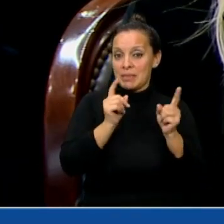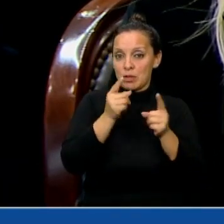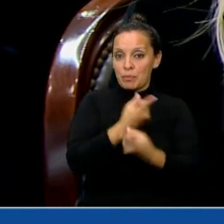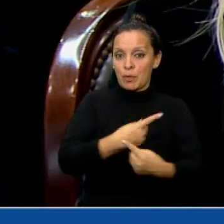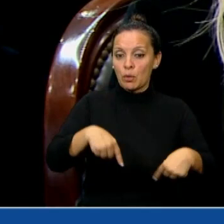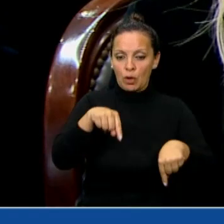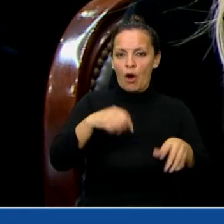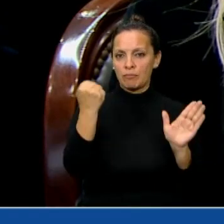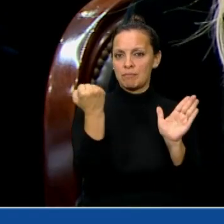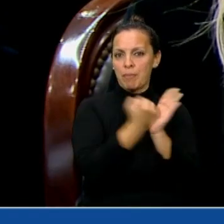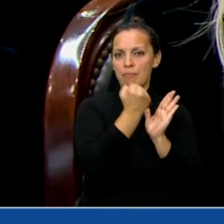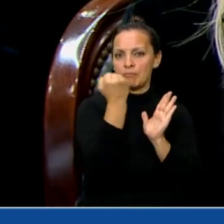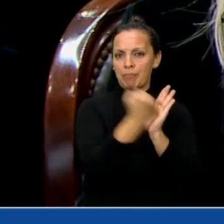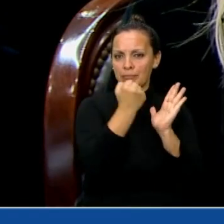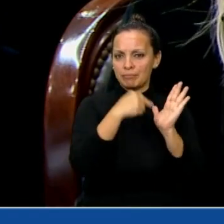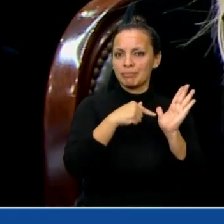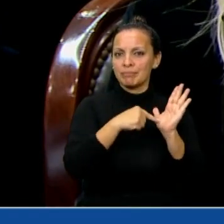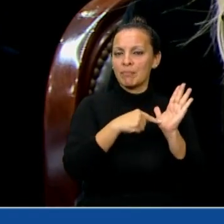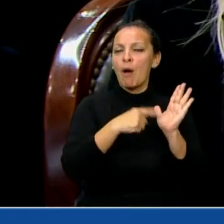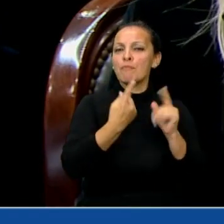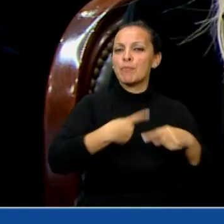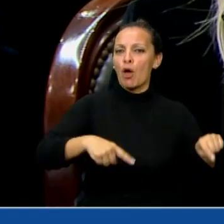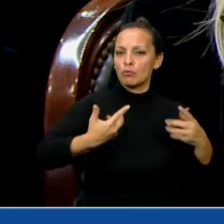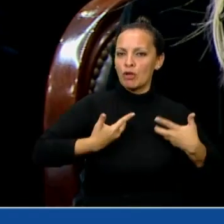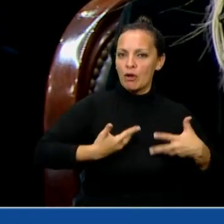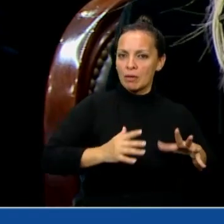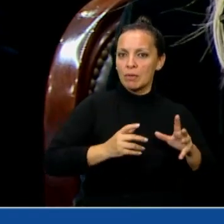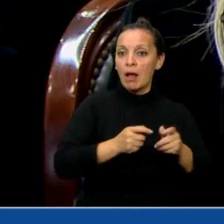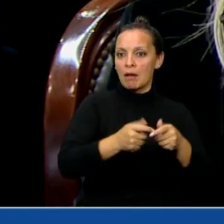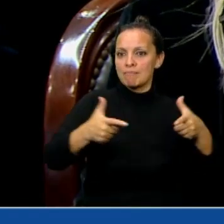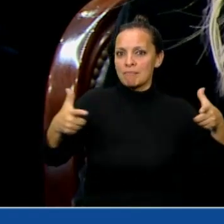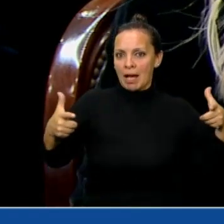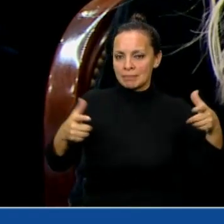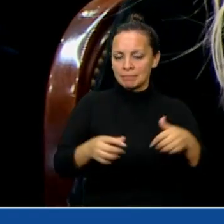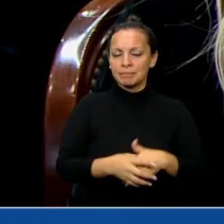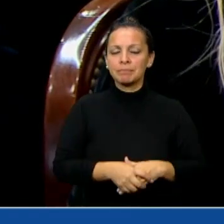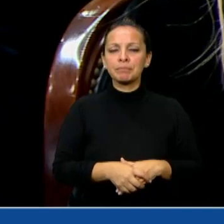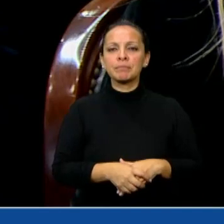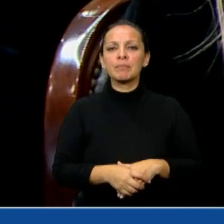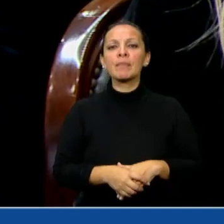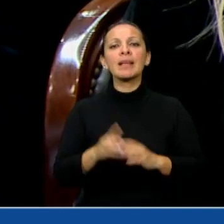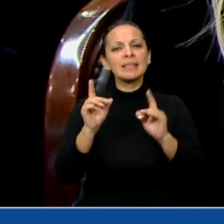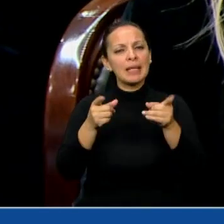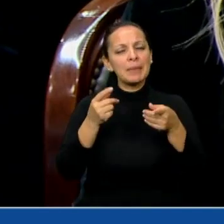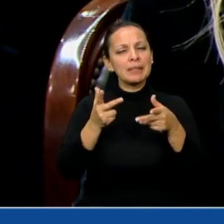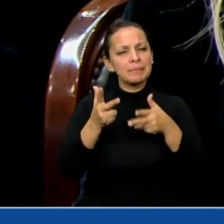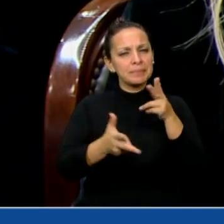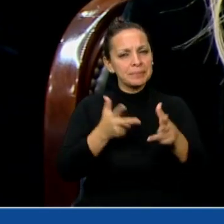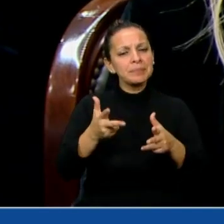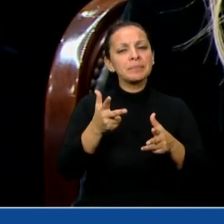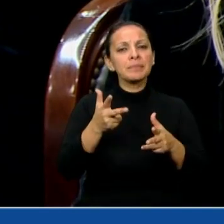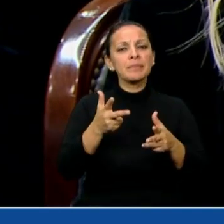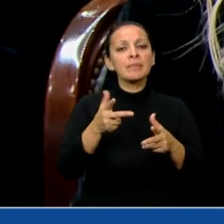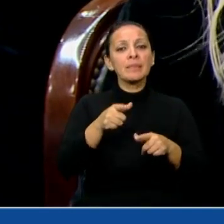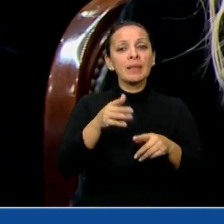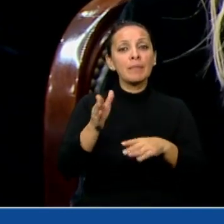tienen certificación orgánica a muchos otros sectores. Debemos decir que la actividad orgánica